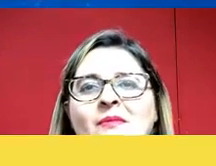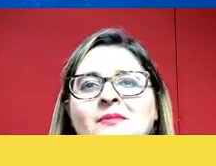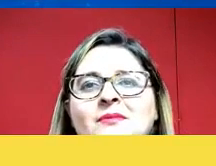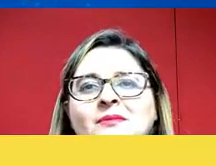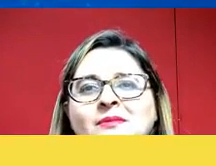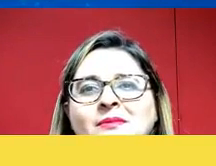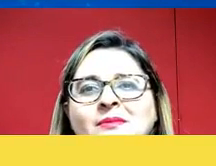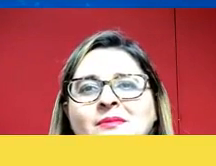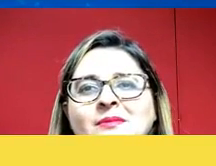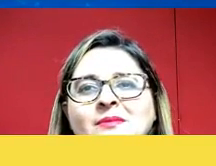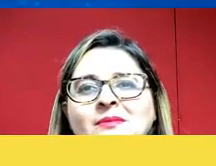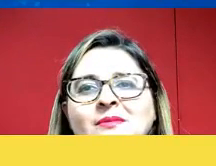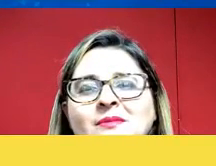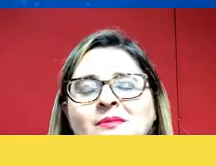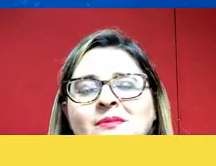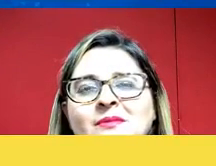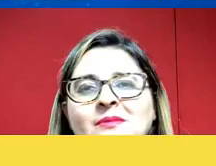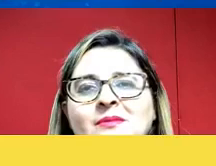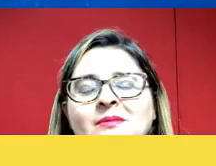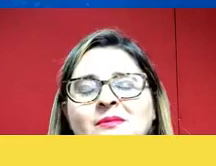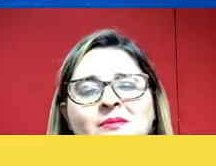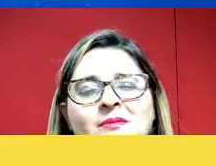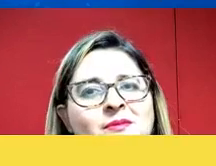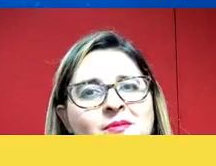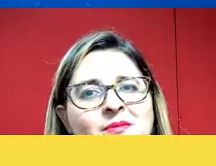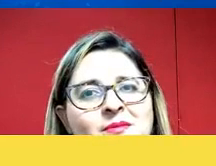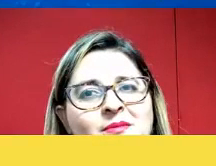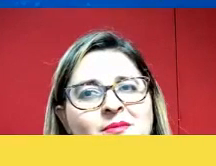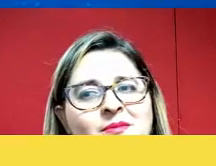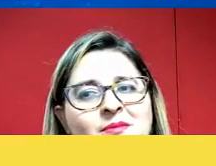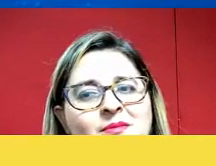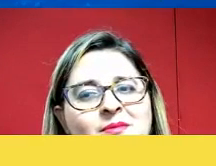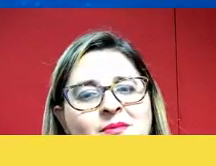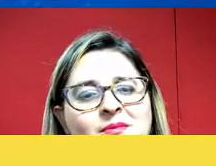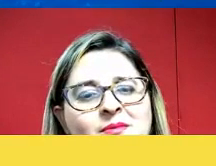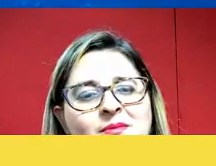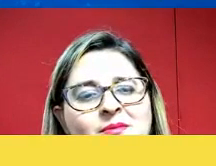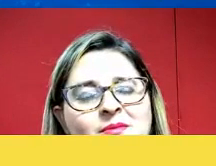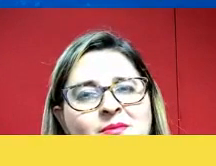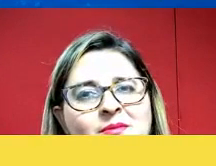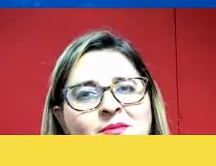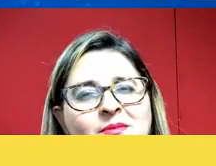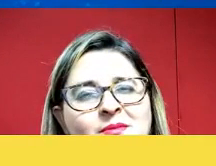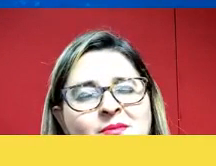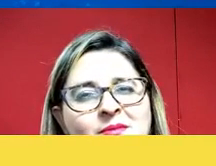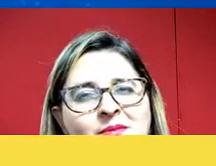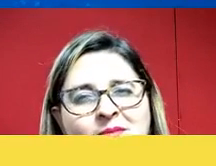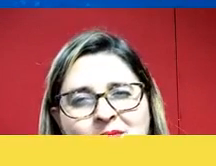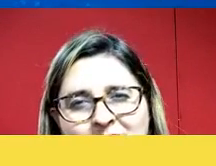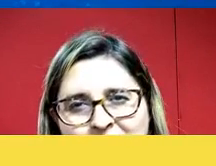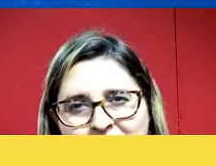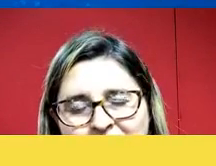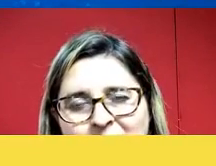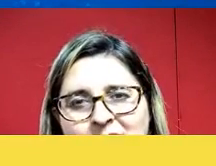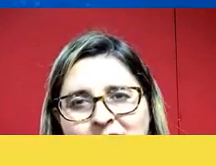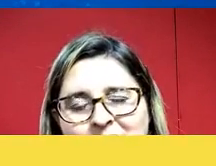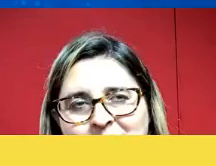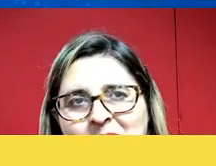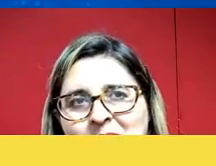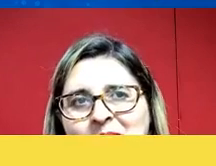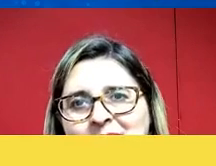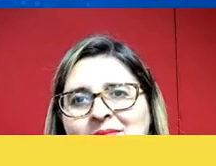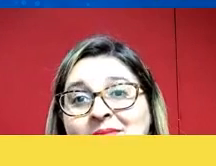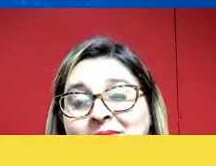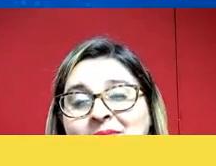planeta Tierra, el Homo sapiens ha estado tal vez en los últimos 100.000.